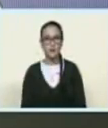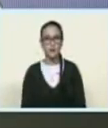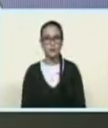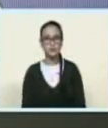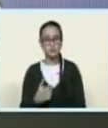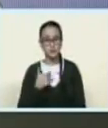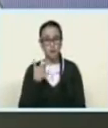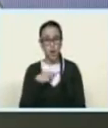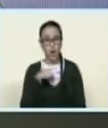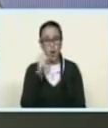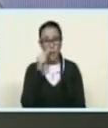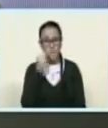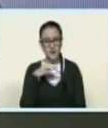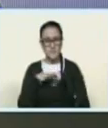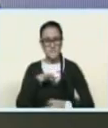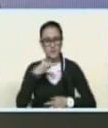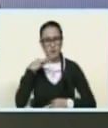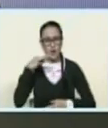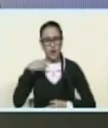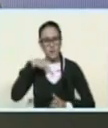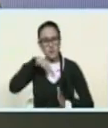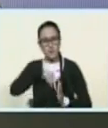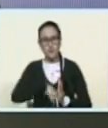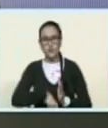Yo soy un hombre profundamente espiritual.